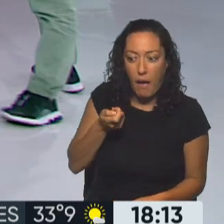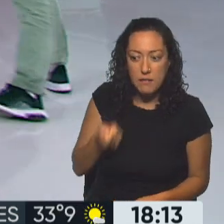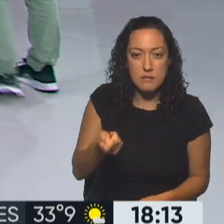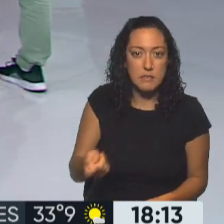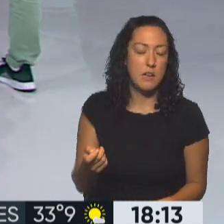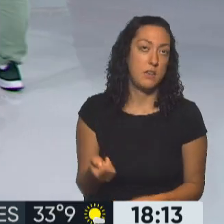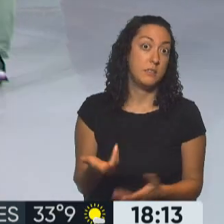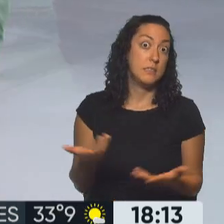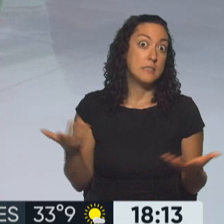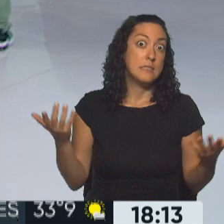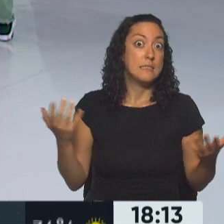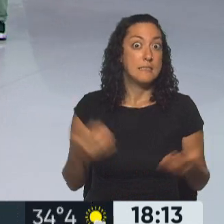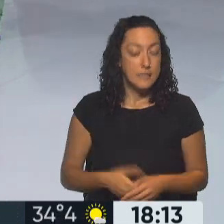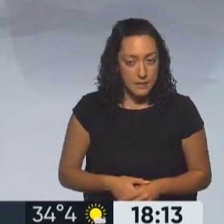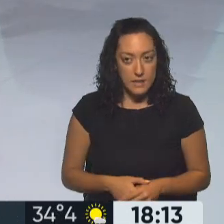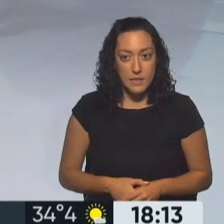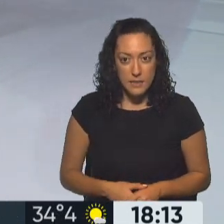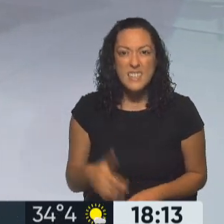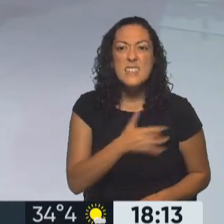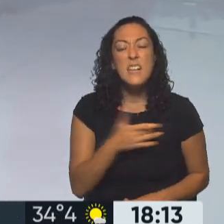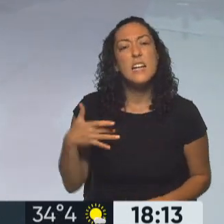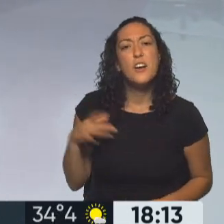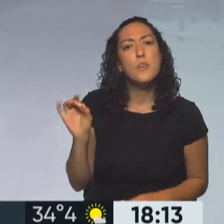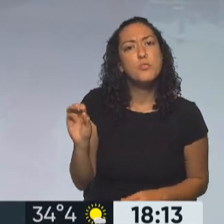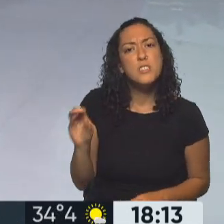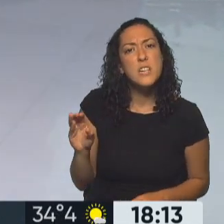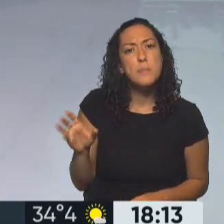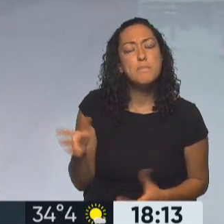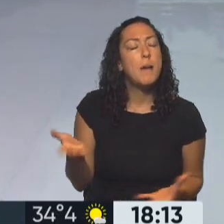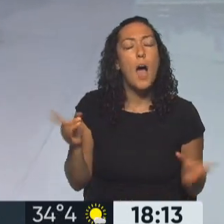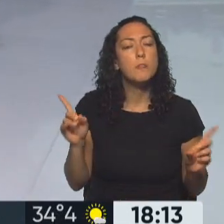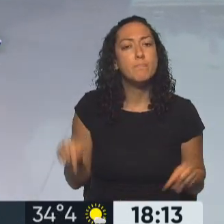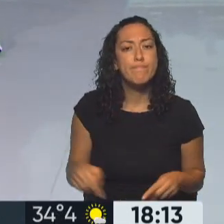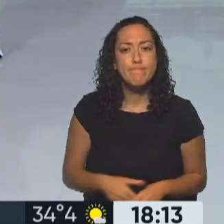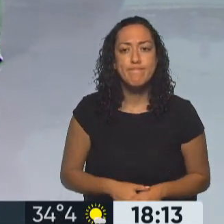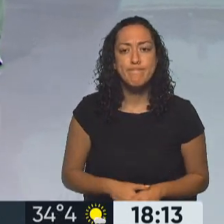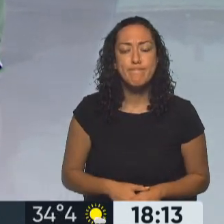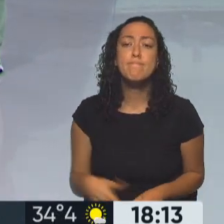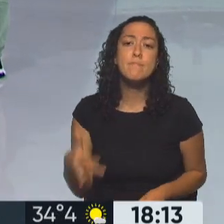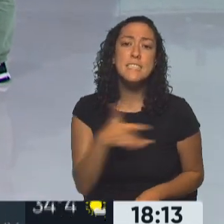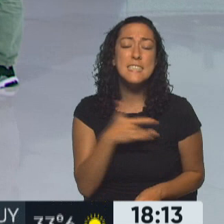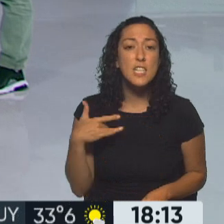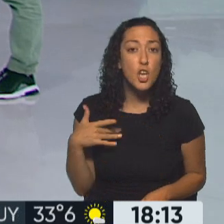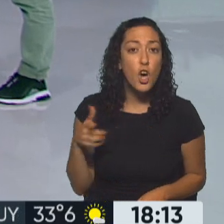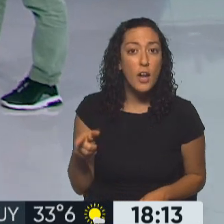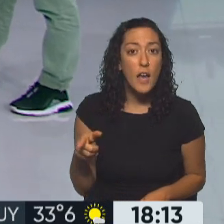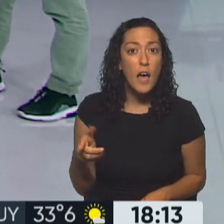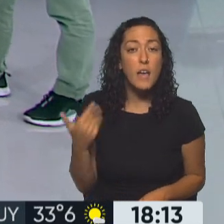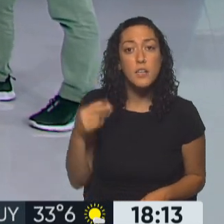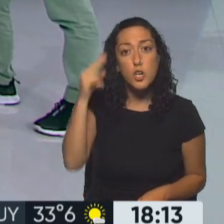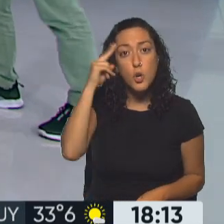A ver, esta señora, ¿tenemos el nombre de la señora? No. No. Esta señora tenía 91 años en